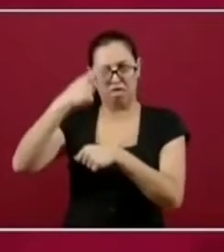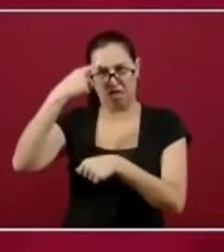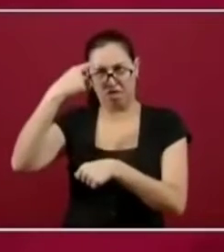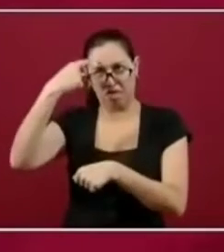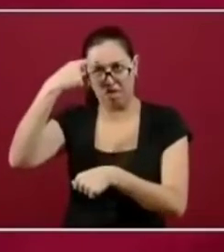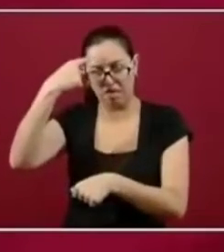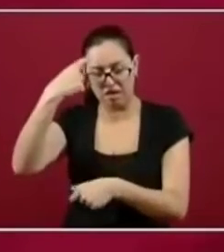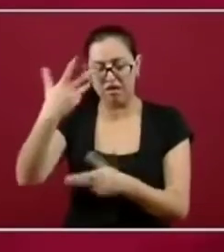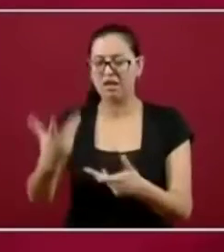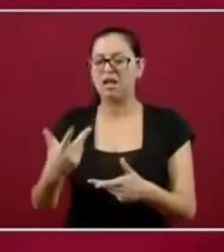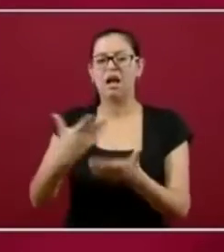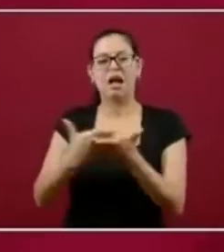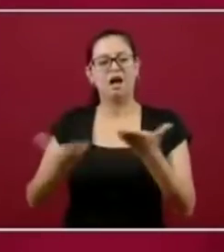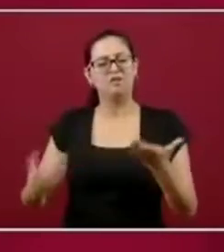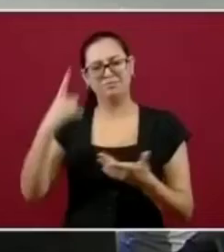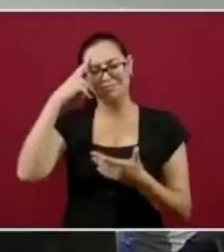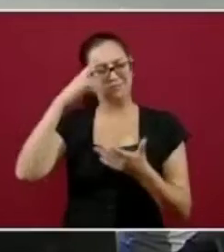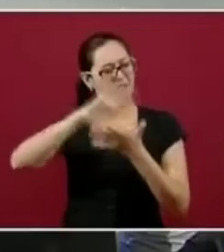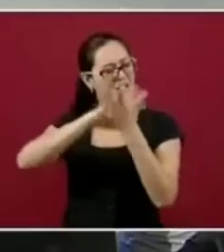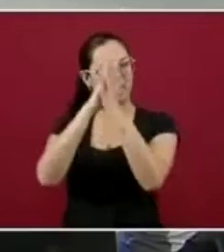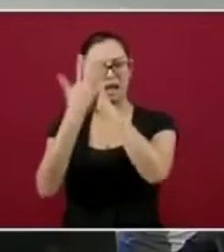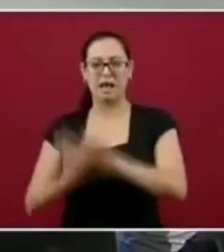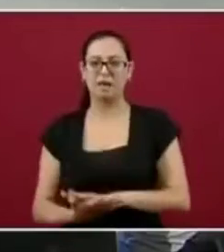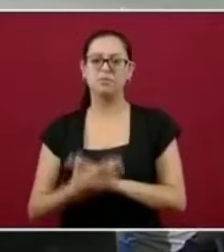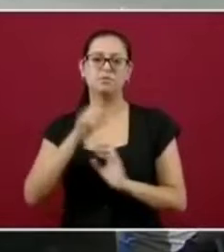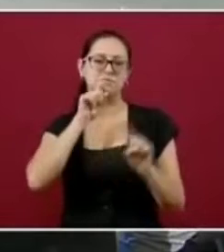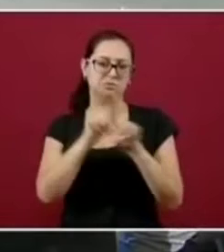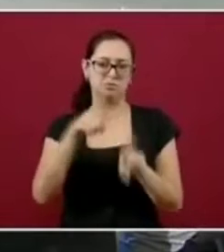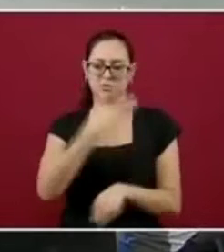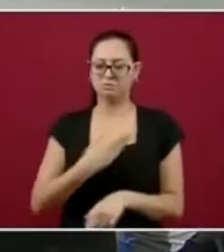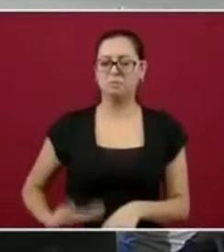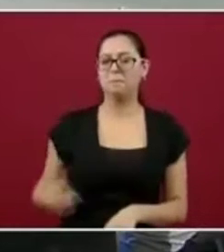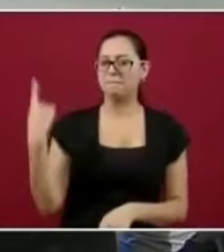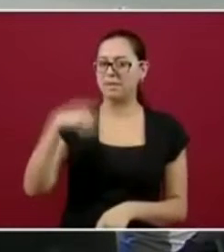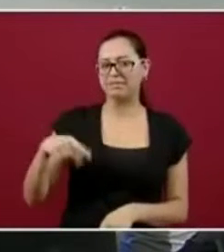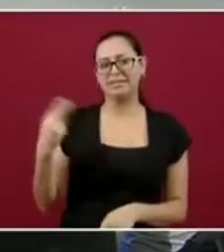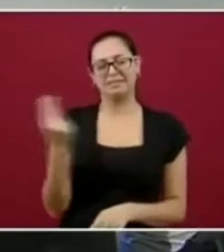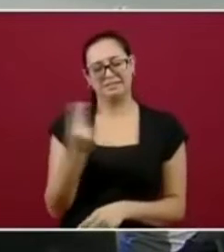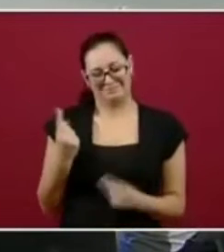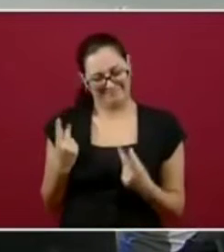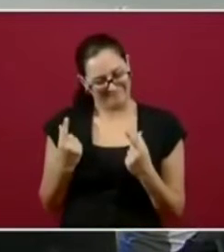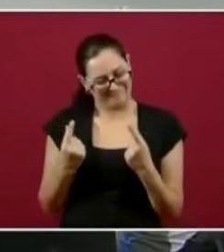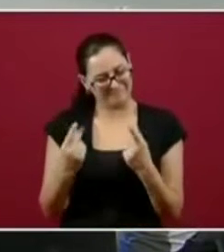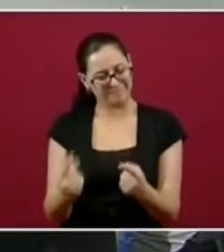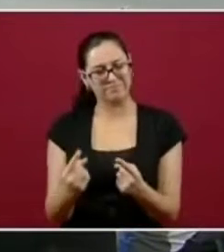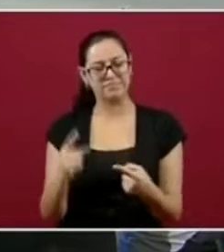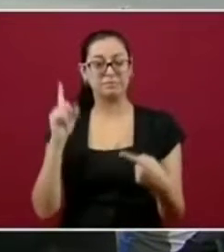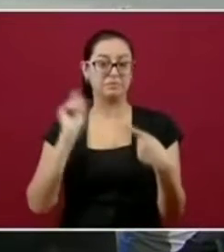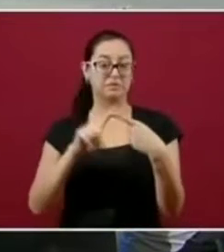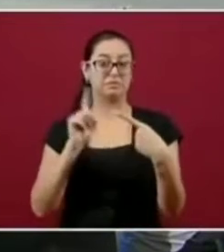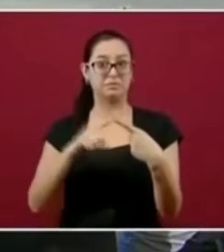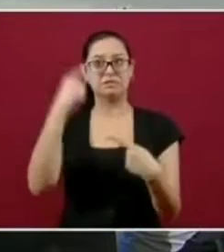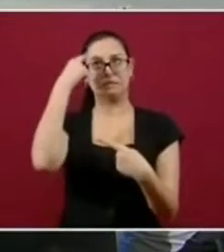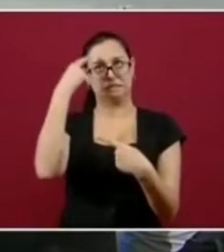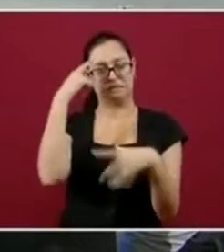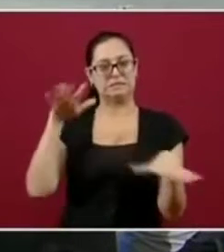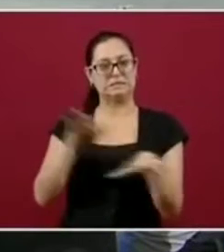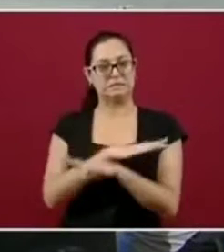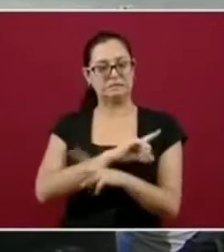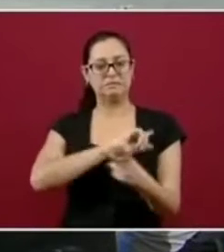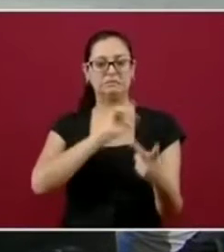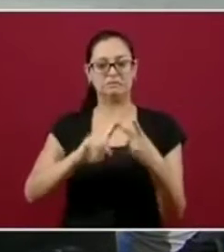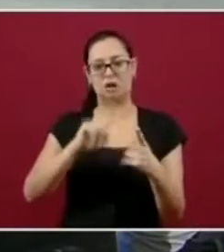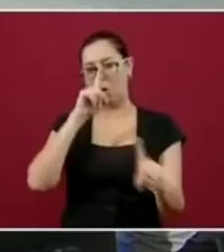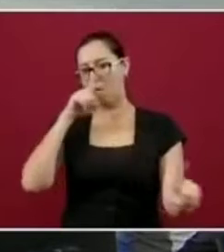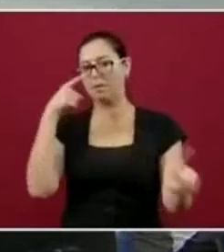que tenemos del presidente, que seamos proactivos. Eso va a significar un cambio, en primer lugar, de mentalidad y de objetivo, y